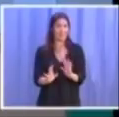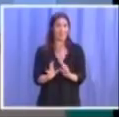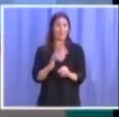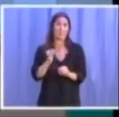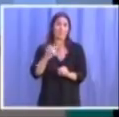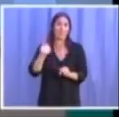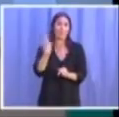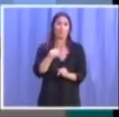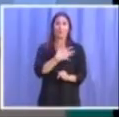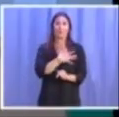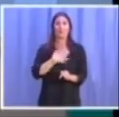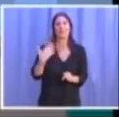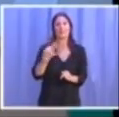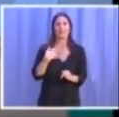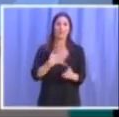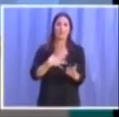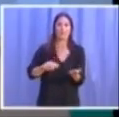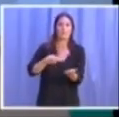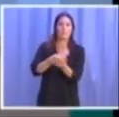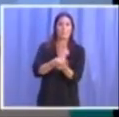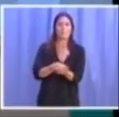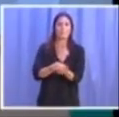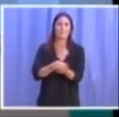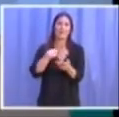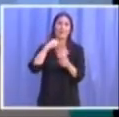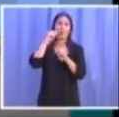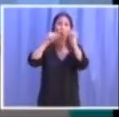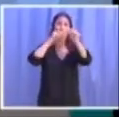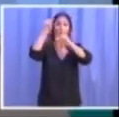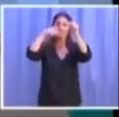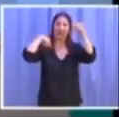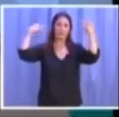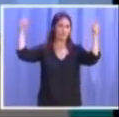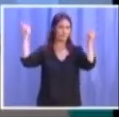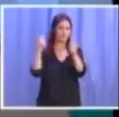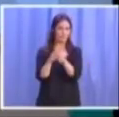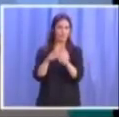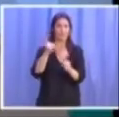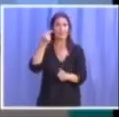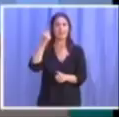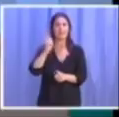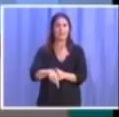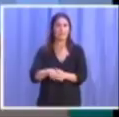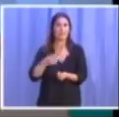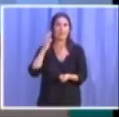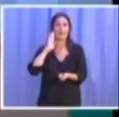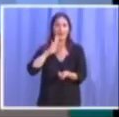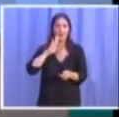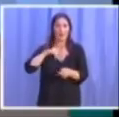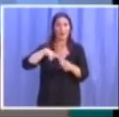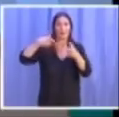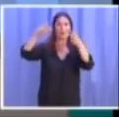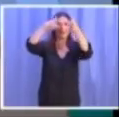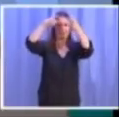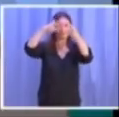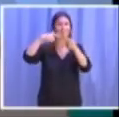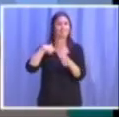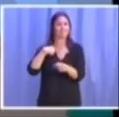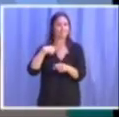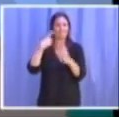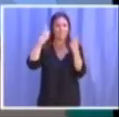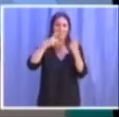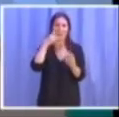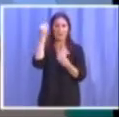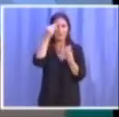nosotros queremos quitarle o contribuir a quitarle la boina a Granada, la corrupción atmosférica, la estratosférica también. Y entonces, ¿qué